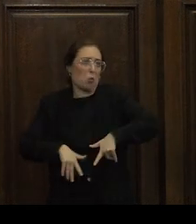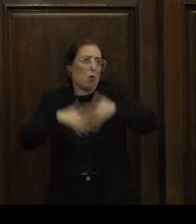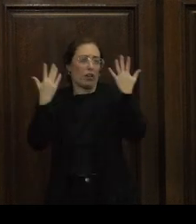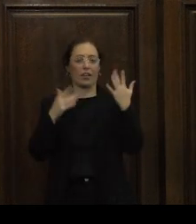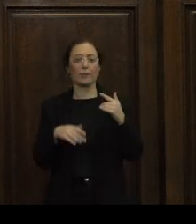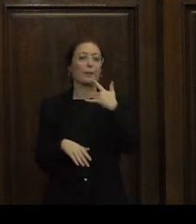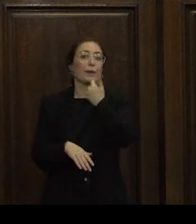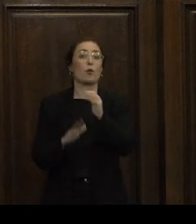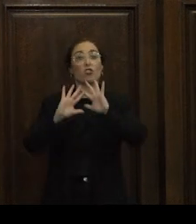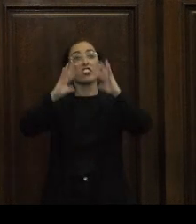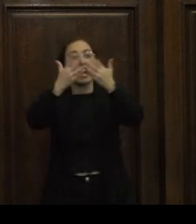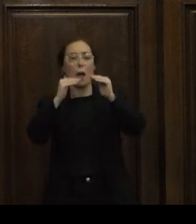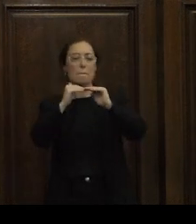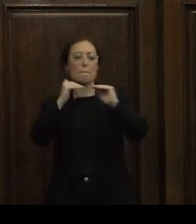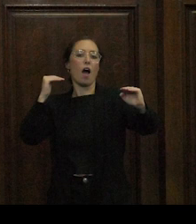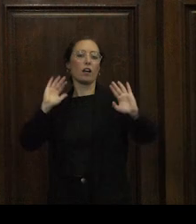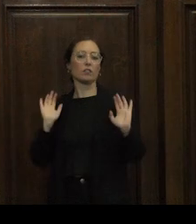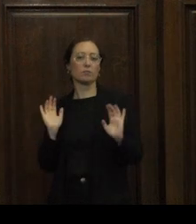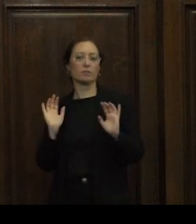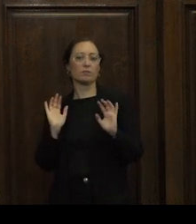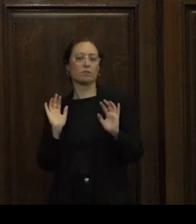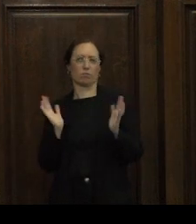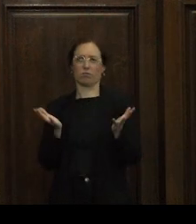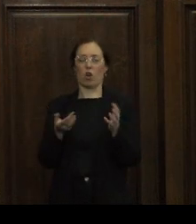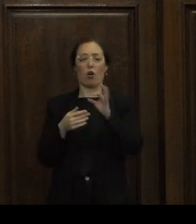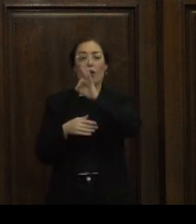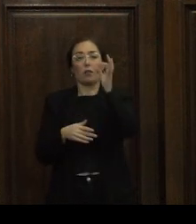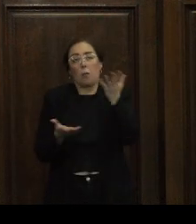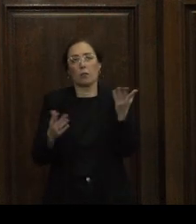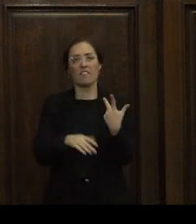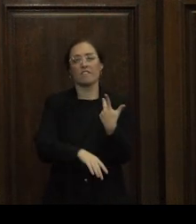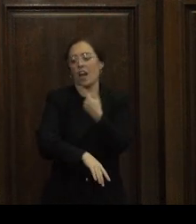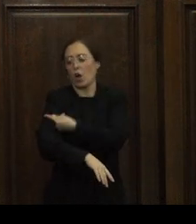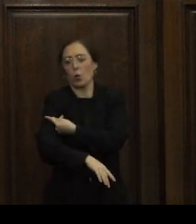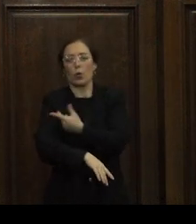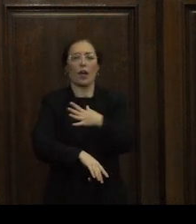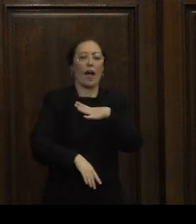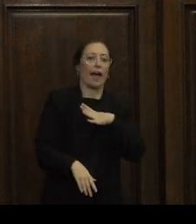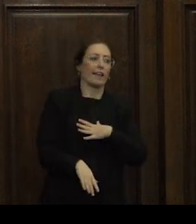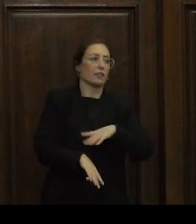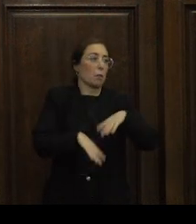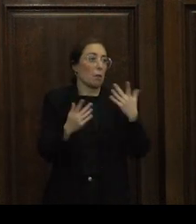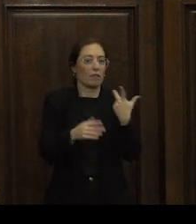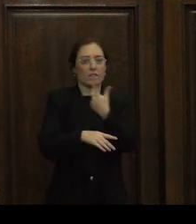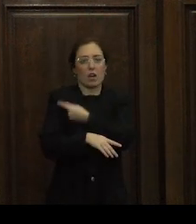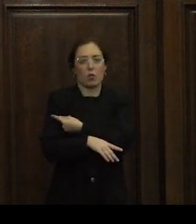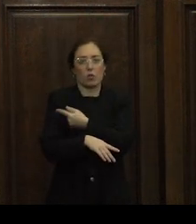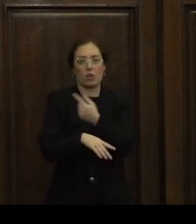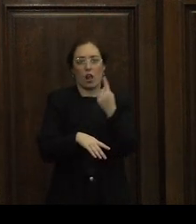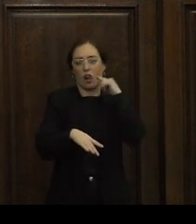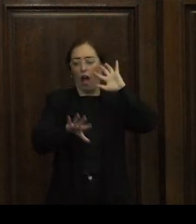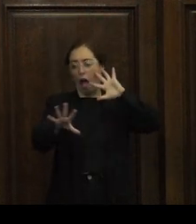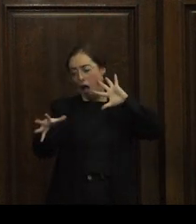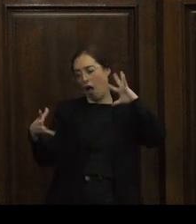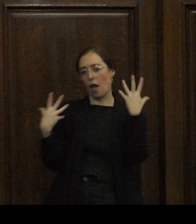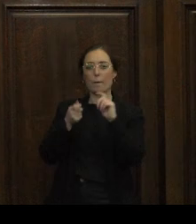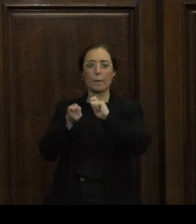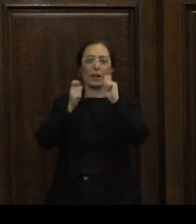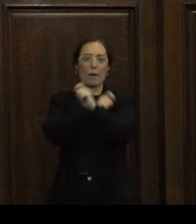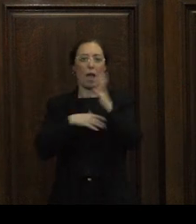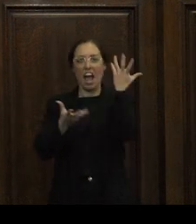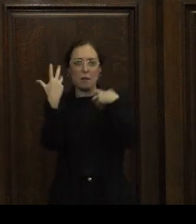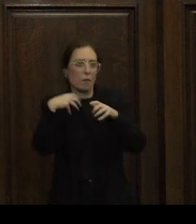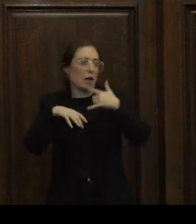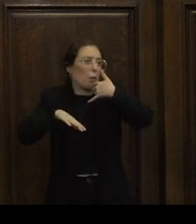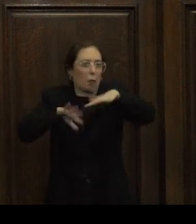que la Tierra es plana hasta cualquier otra cosa, que las vacunas tienen un efecto que nos pueden transformar en yacarés,